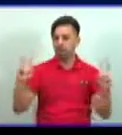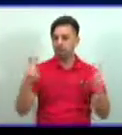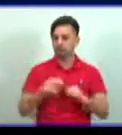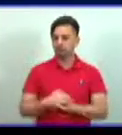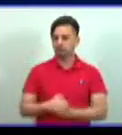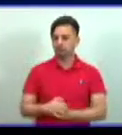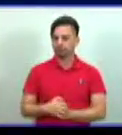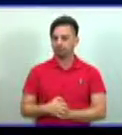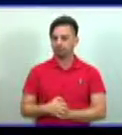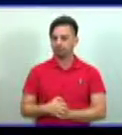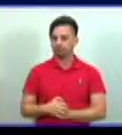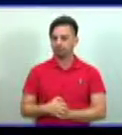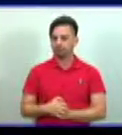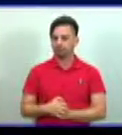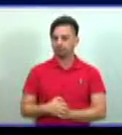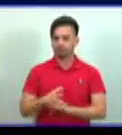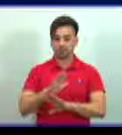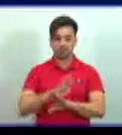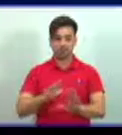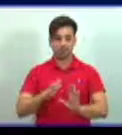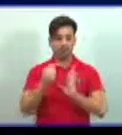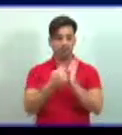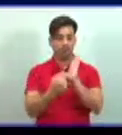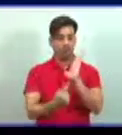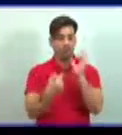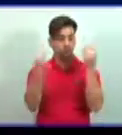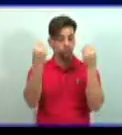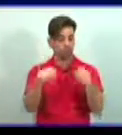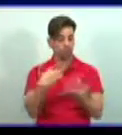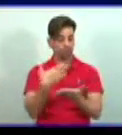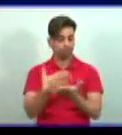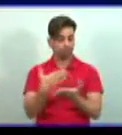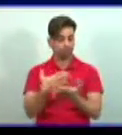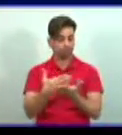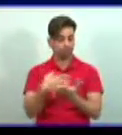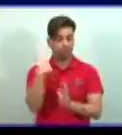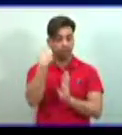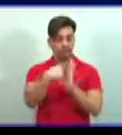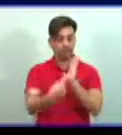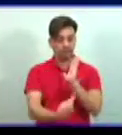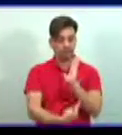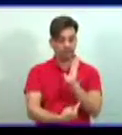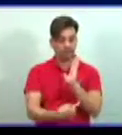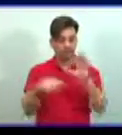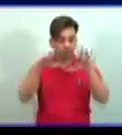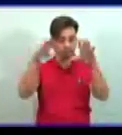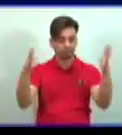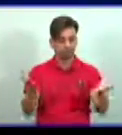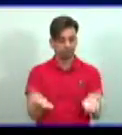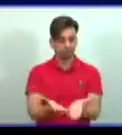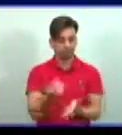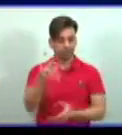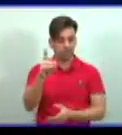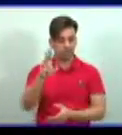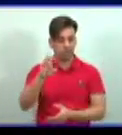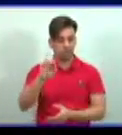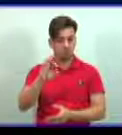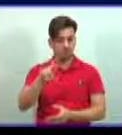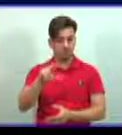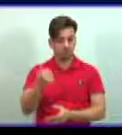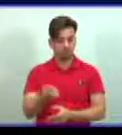de los elementos que ya conocemos que caracterizan a la atmósfera y de procesos y fenómenos que suceden en ella y que ya has